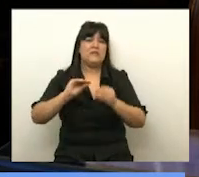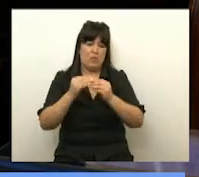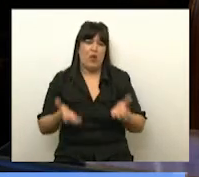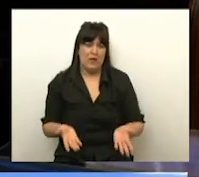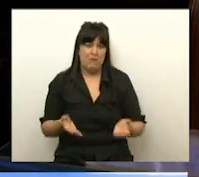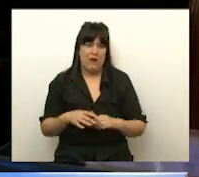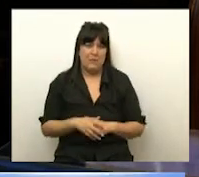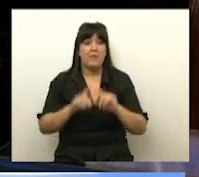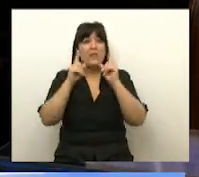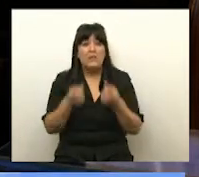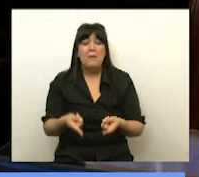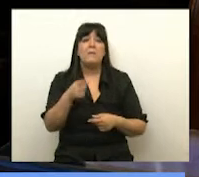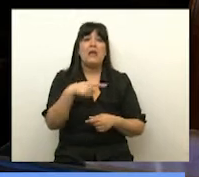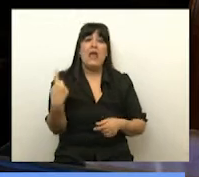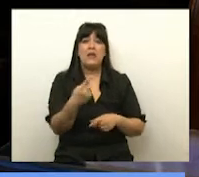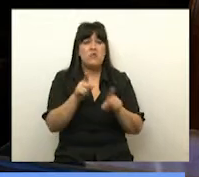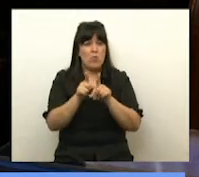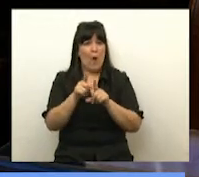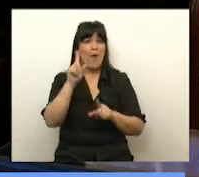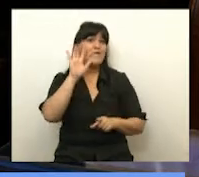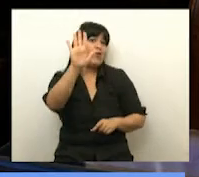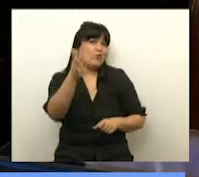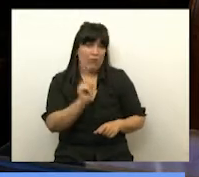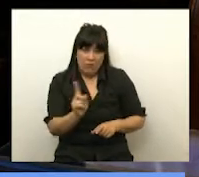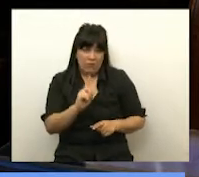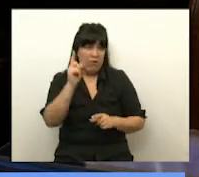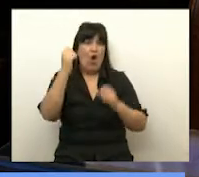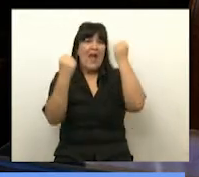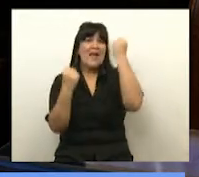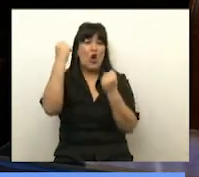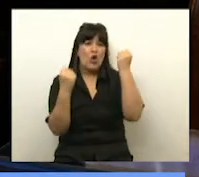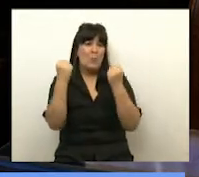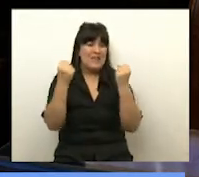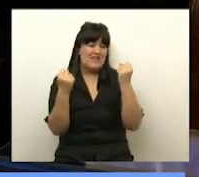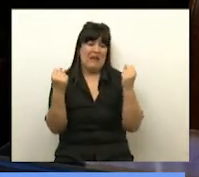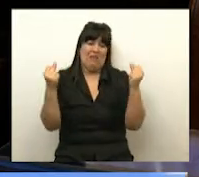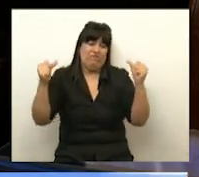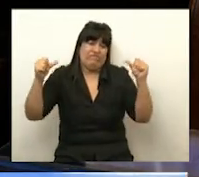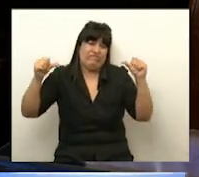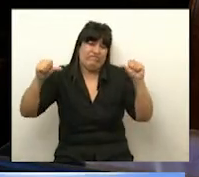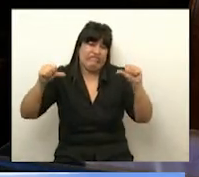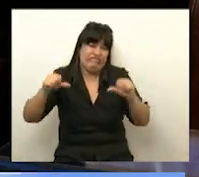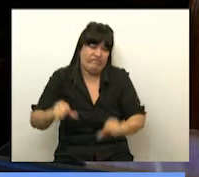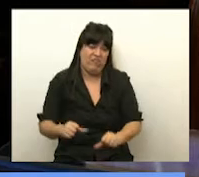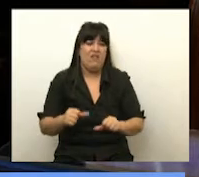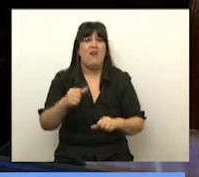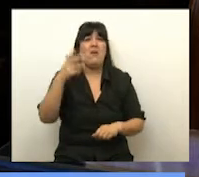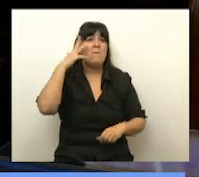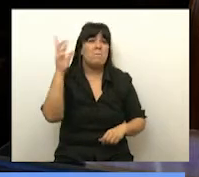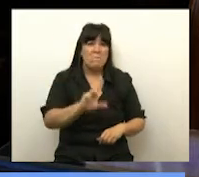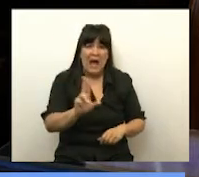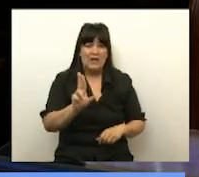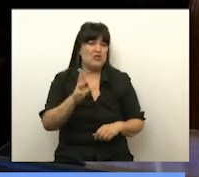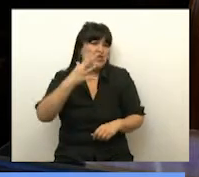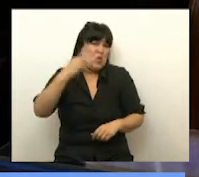Además, con pronósticos nada alentadores, que es una recesión que recién comienza, que se está profundizando, que en el mes de marzo va a tocar su